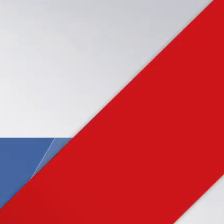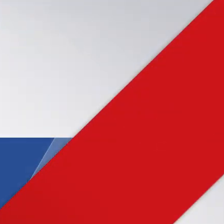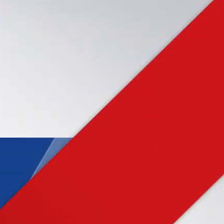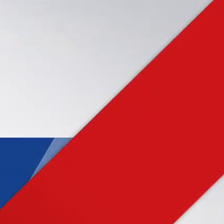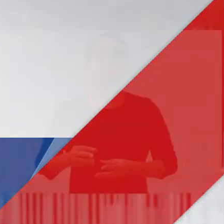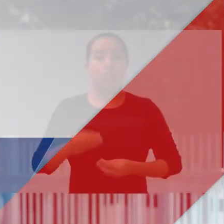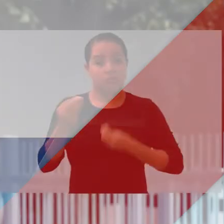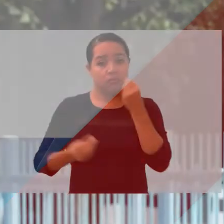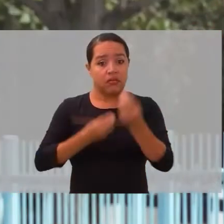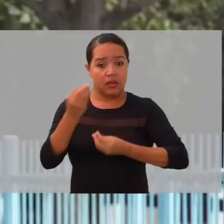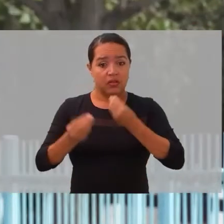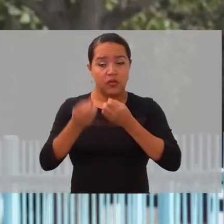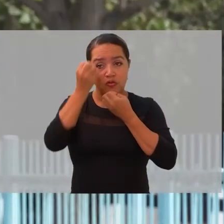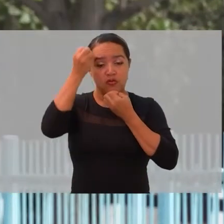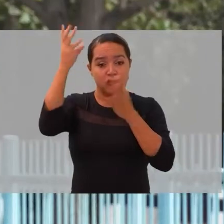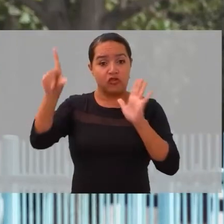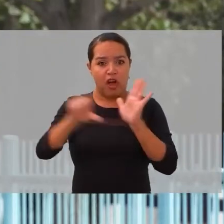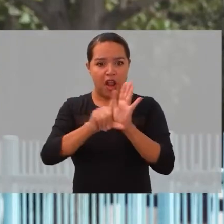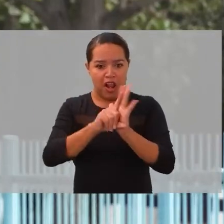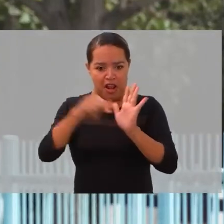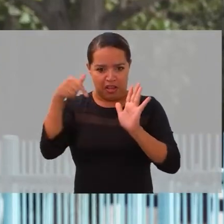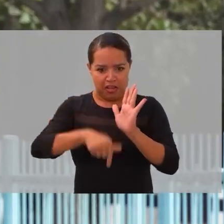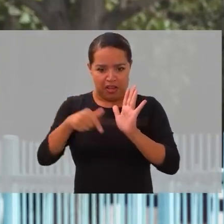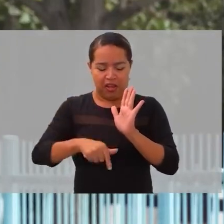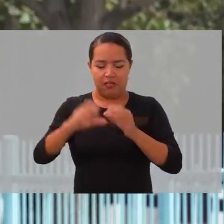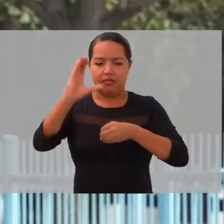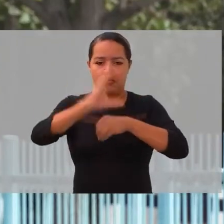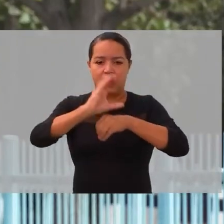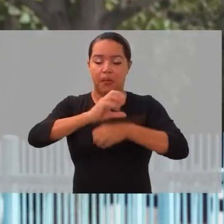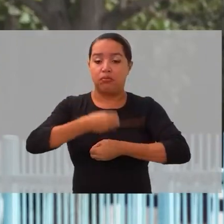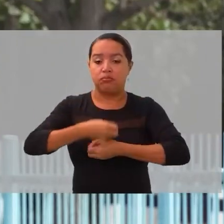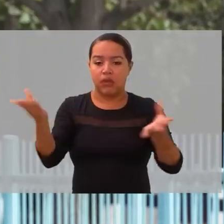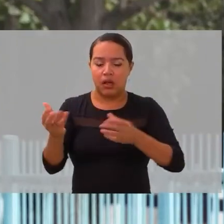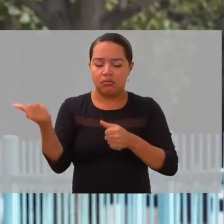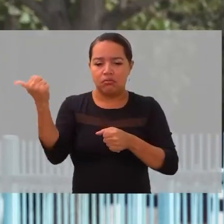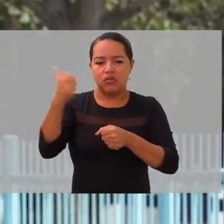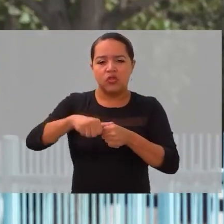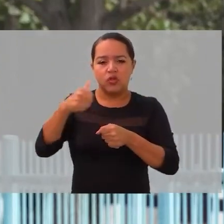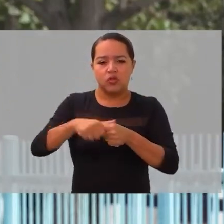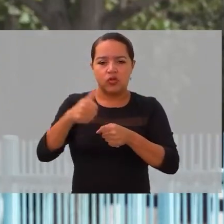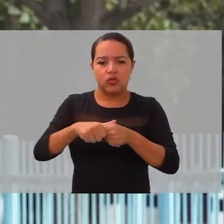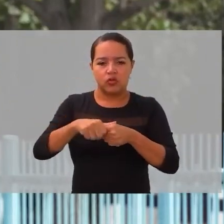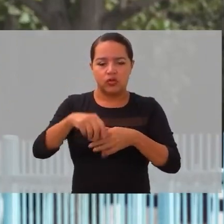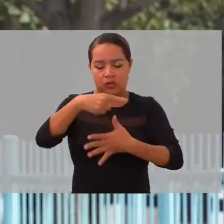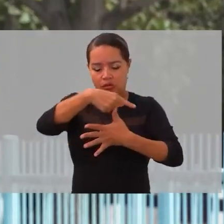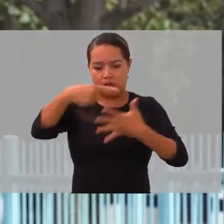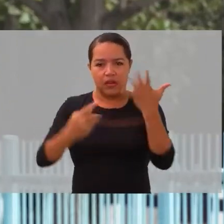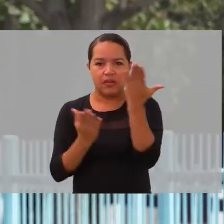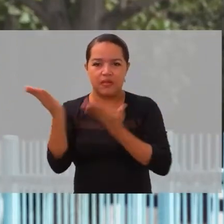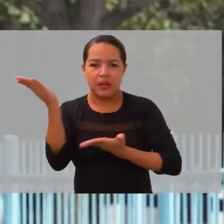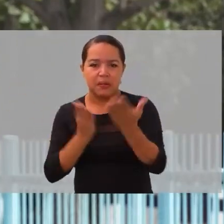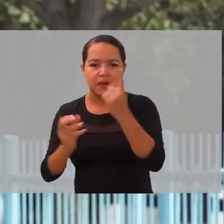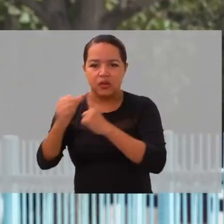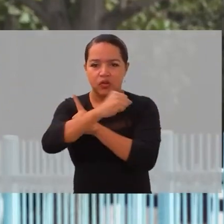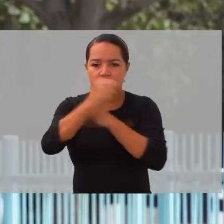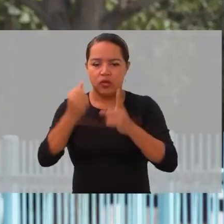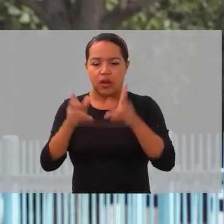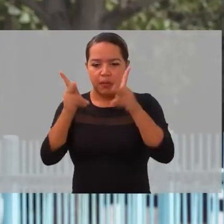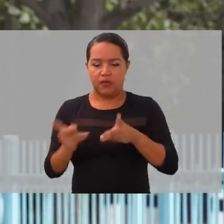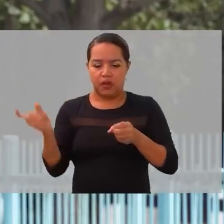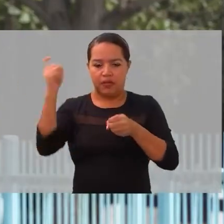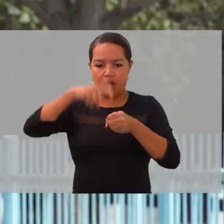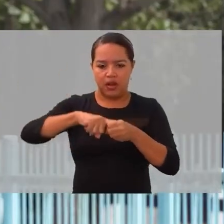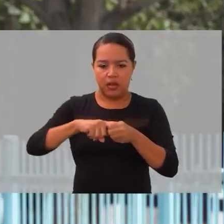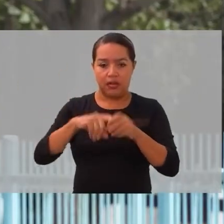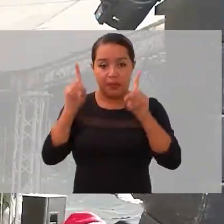Cumpliendo con la normatividad vigente, Caja Mag entrega subsidios a través de los diferentes servicios sociales a sus afiliados